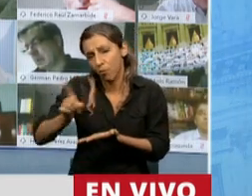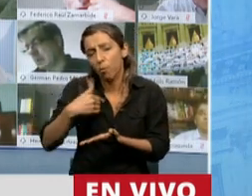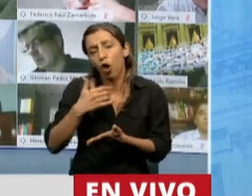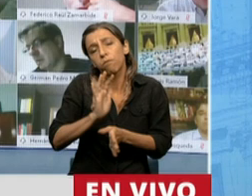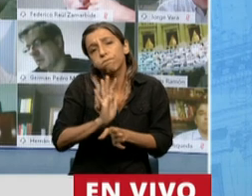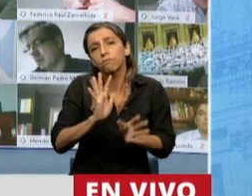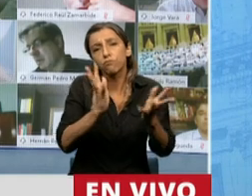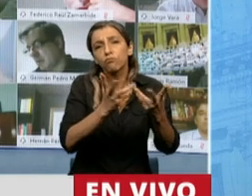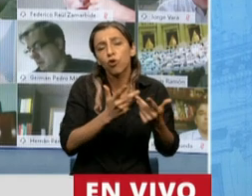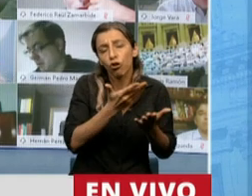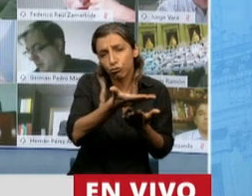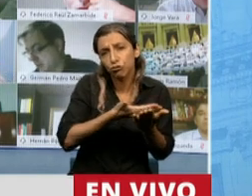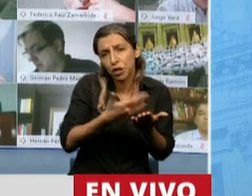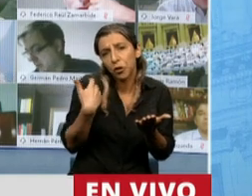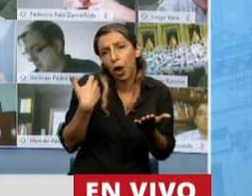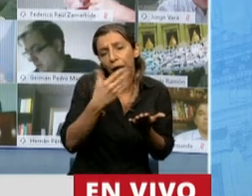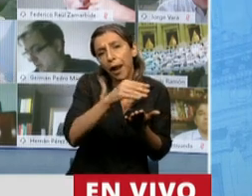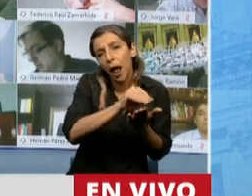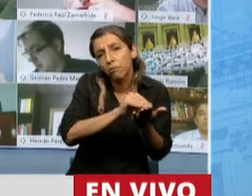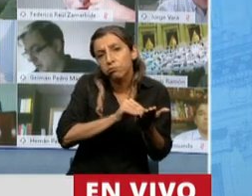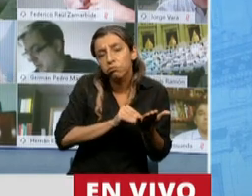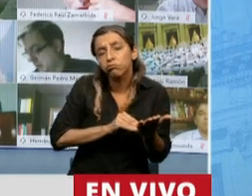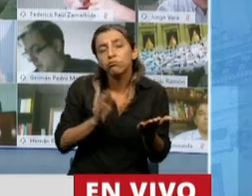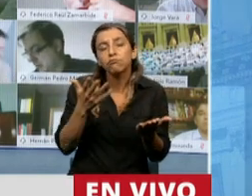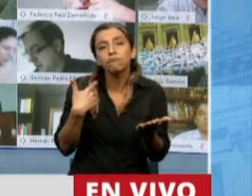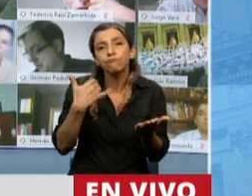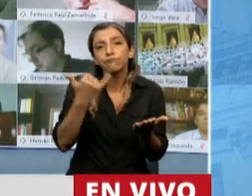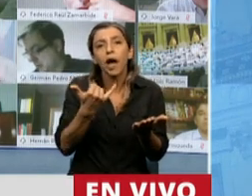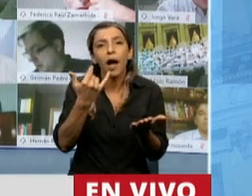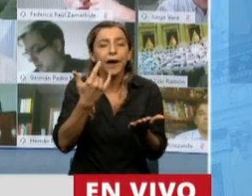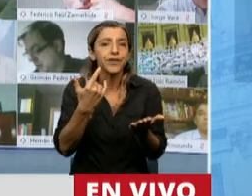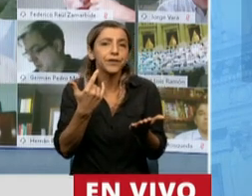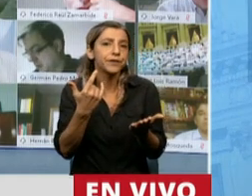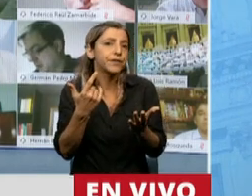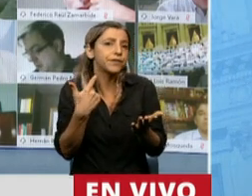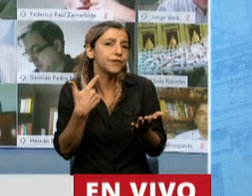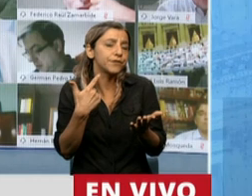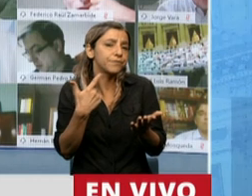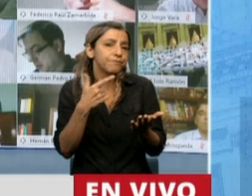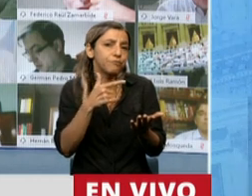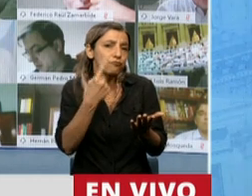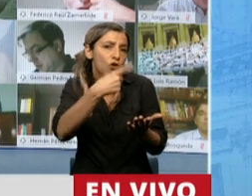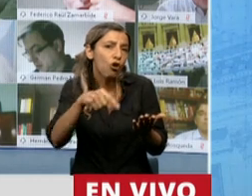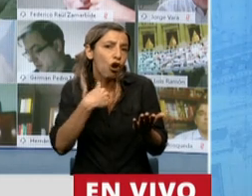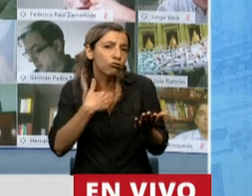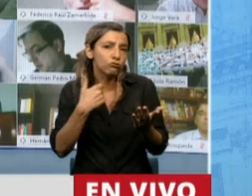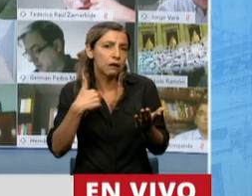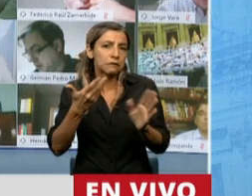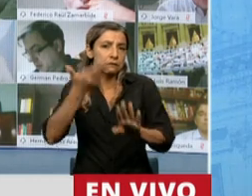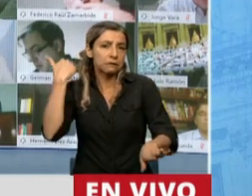proyecto en líneas generales tiende a contemplar el proyecto que presenté